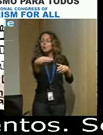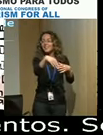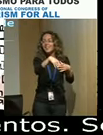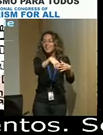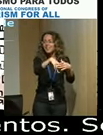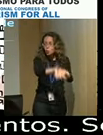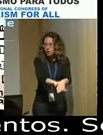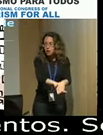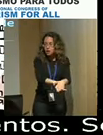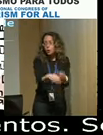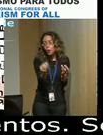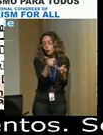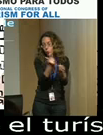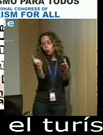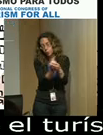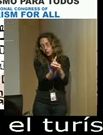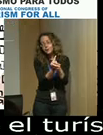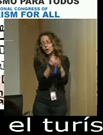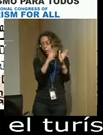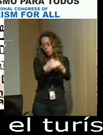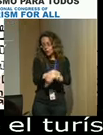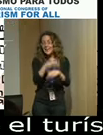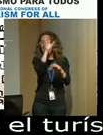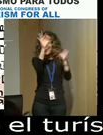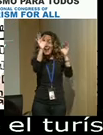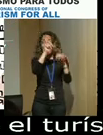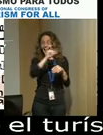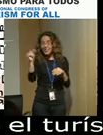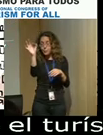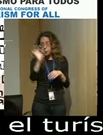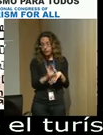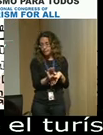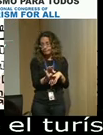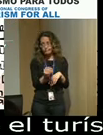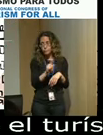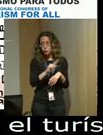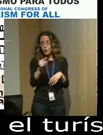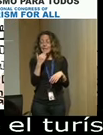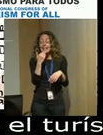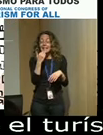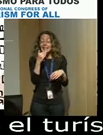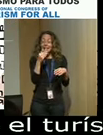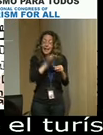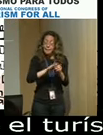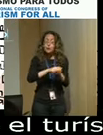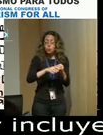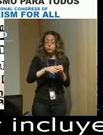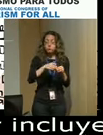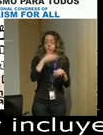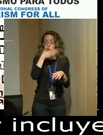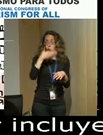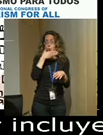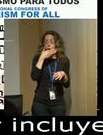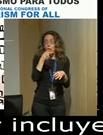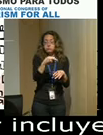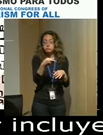que sería al 100%, ¿vale? Ni el ámbito escolar, que se autodenomina un ámbito inclusivo,